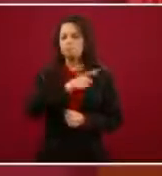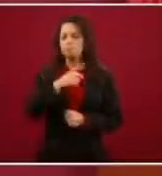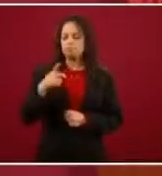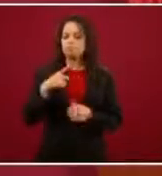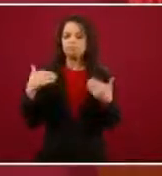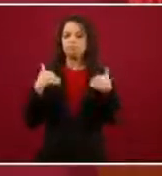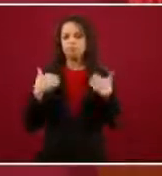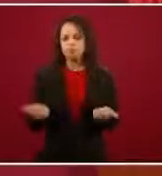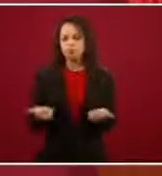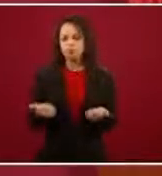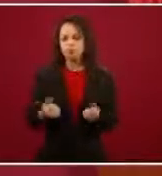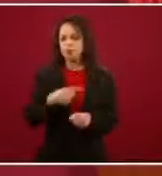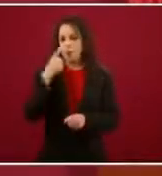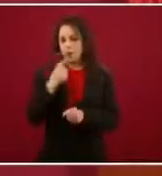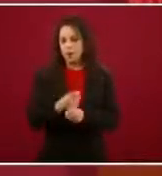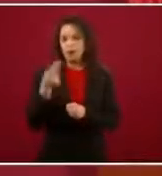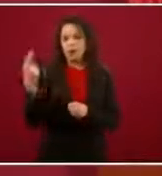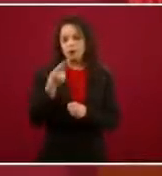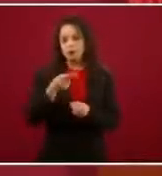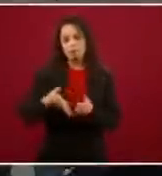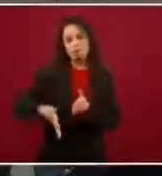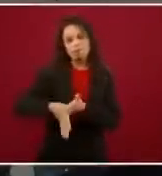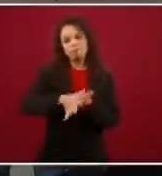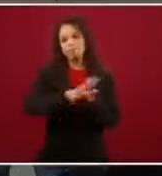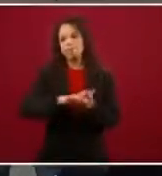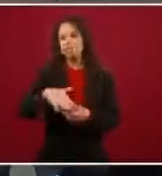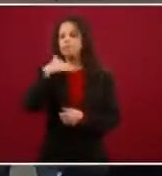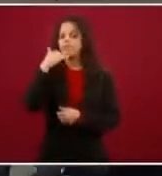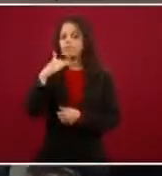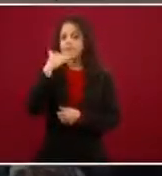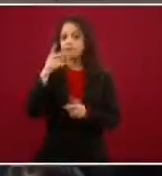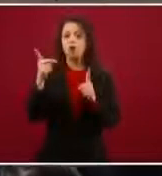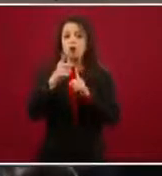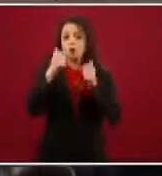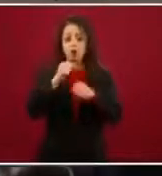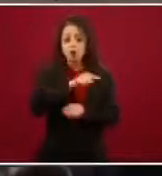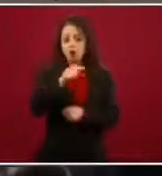la corrupción donde quiera que éste se encuentre. Adelante, por favor. Adelante.